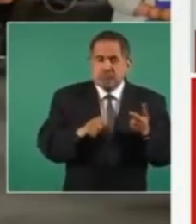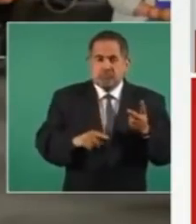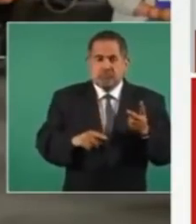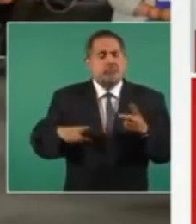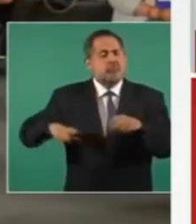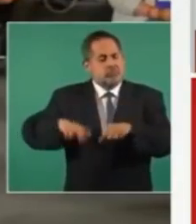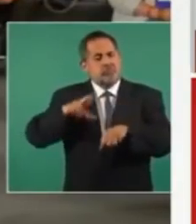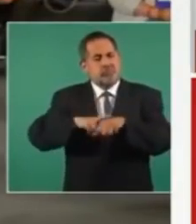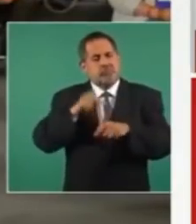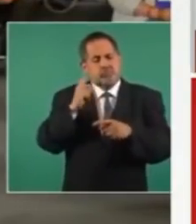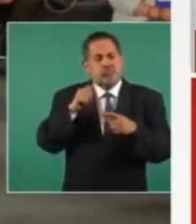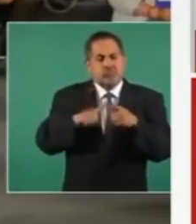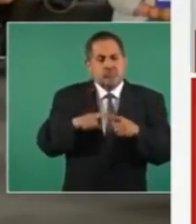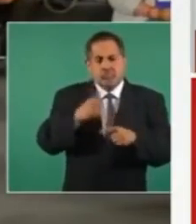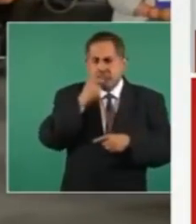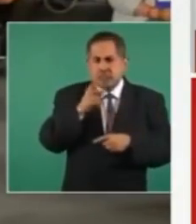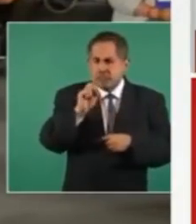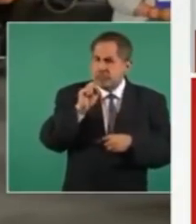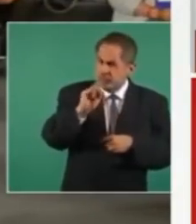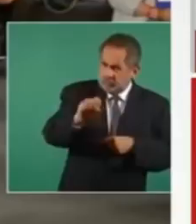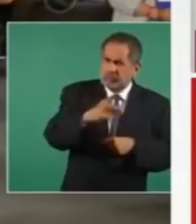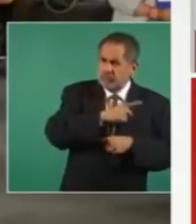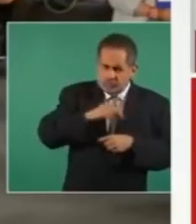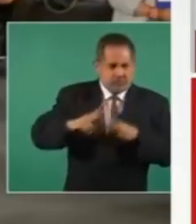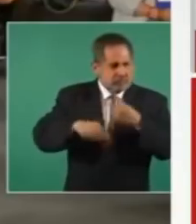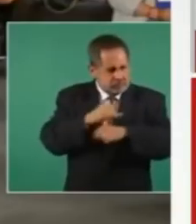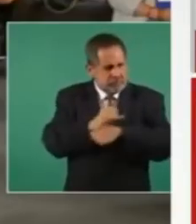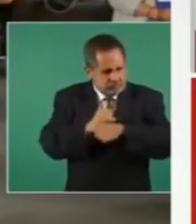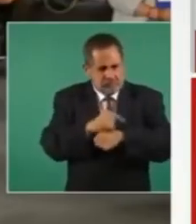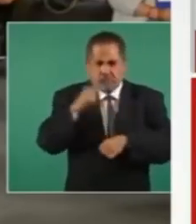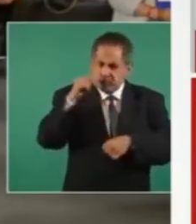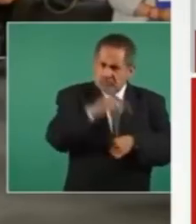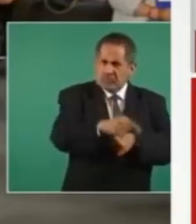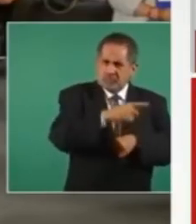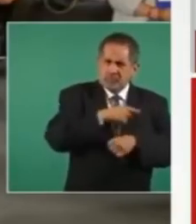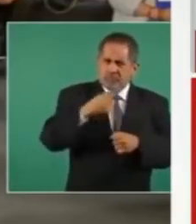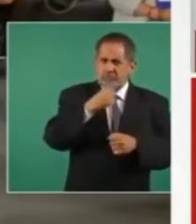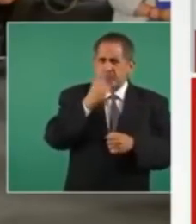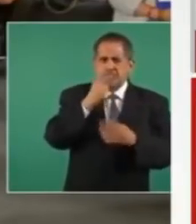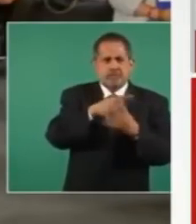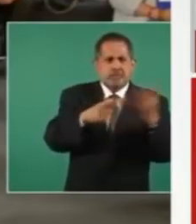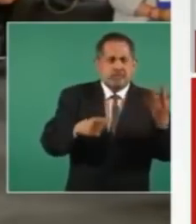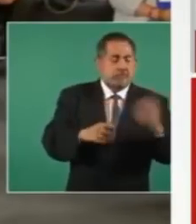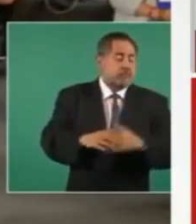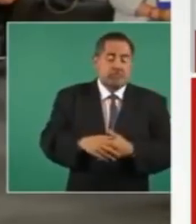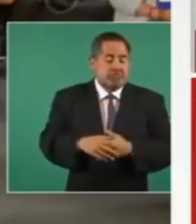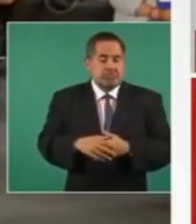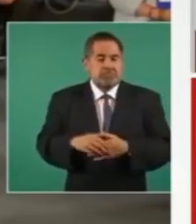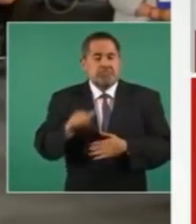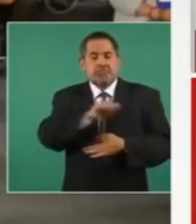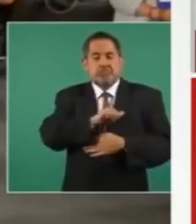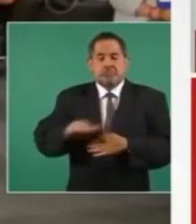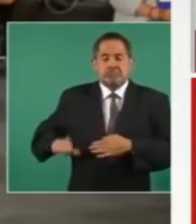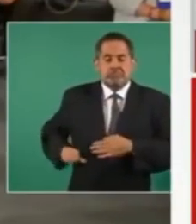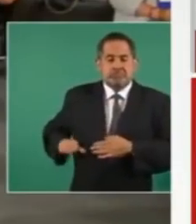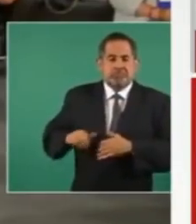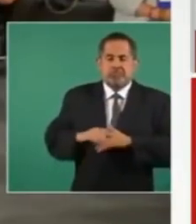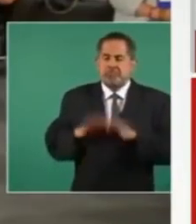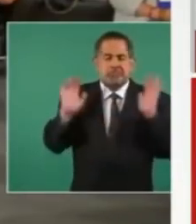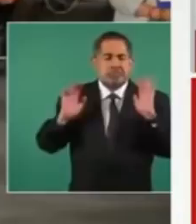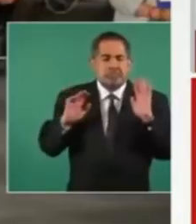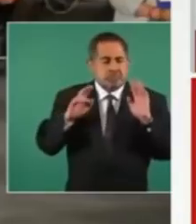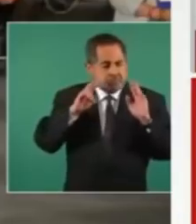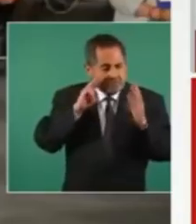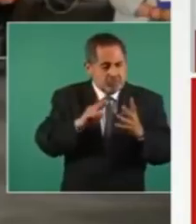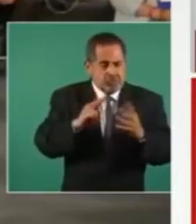principalmente el gobernador, que sí se hará investigación. El alcalde ha dicho que, bueno, pues él